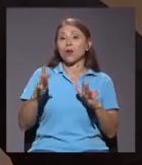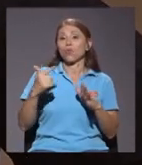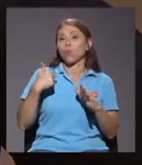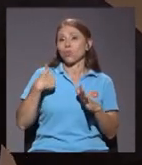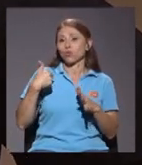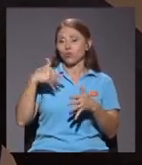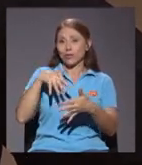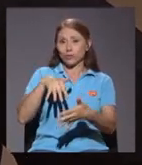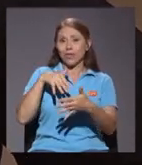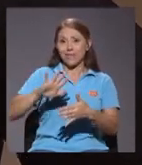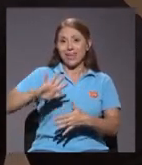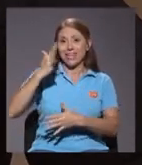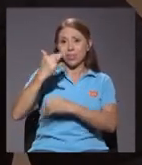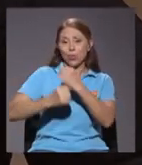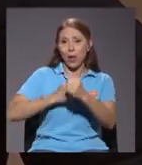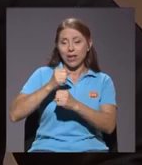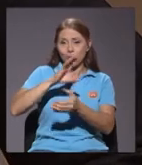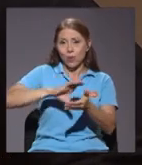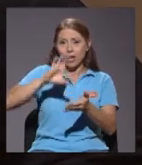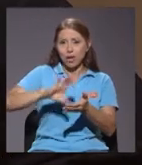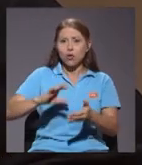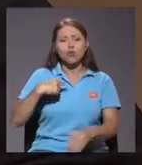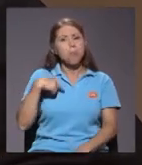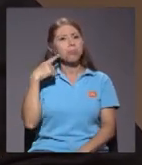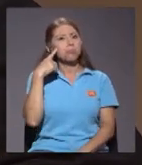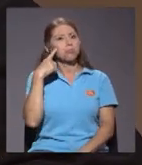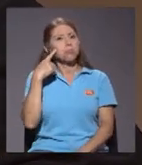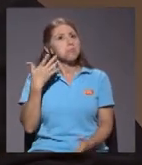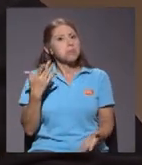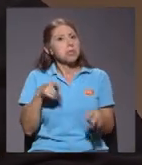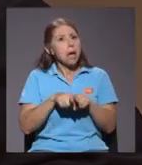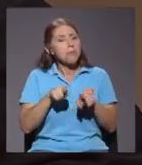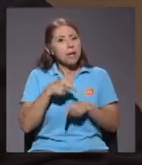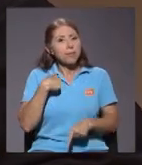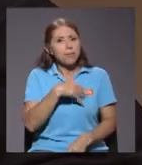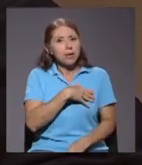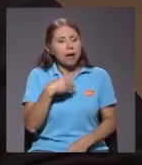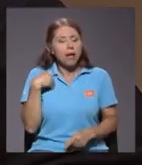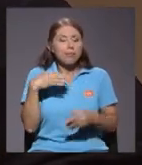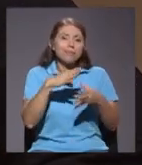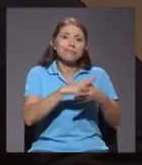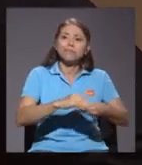quinto año dije yo mira también me encanta contar historias